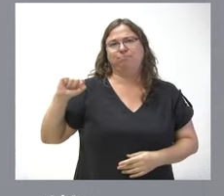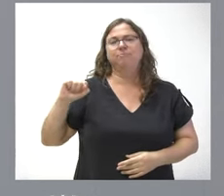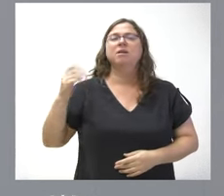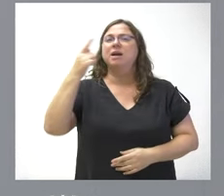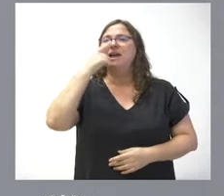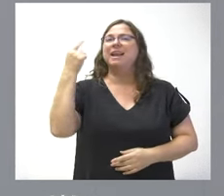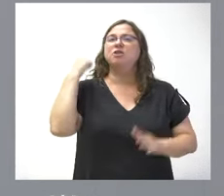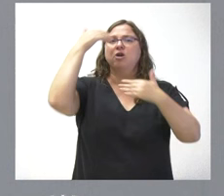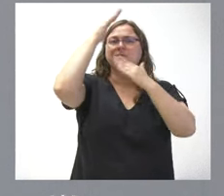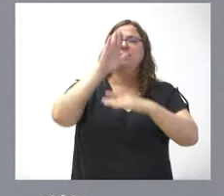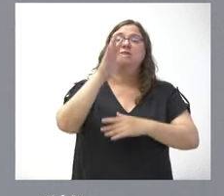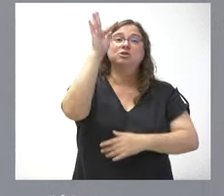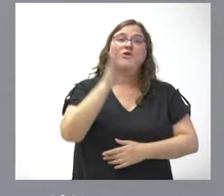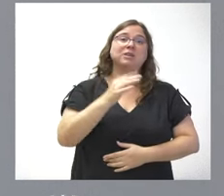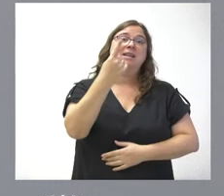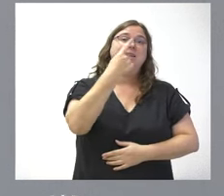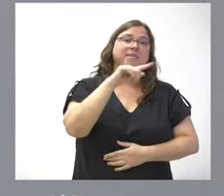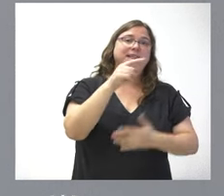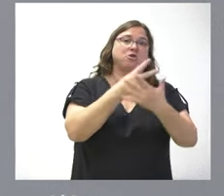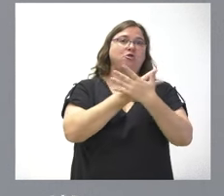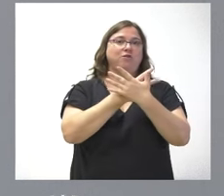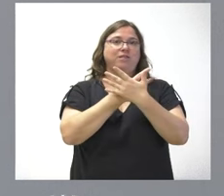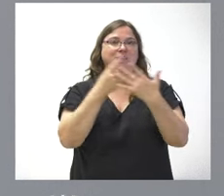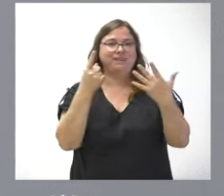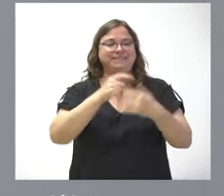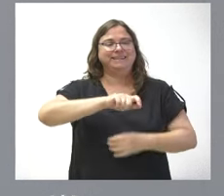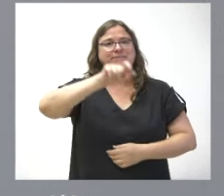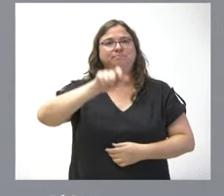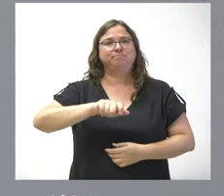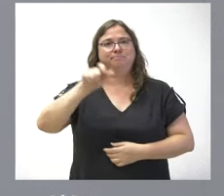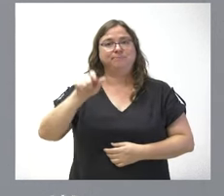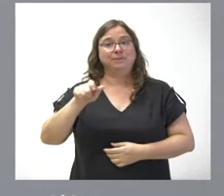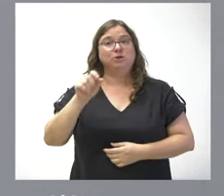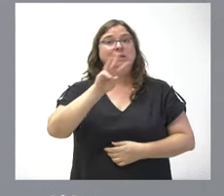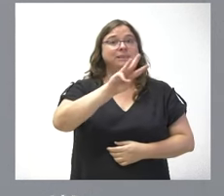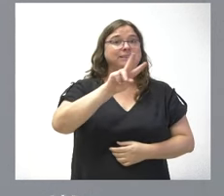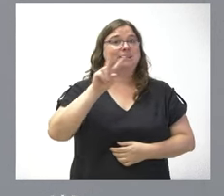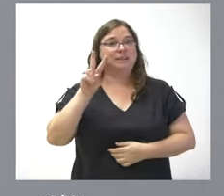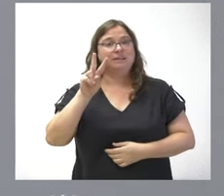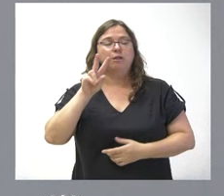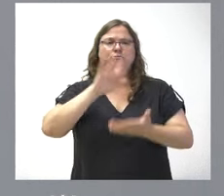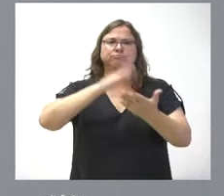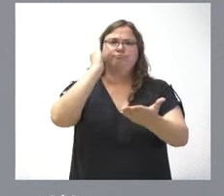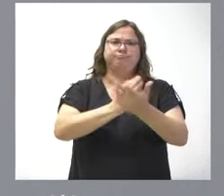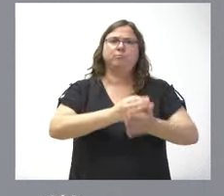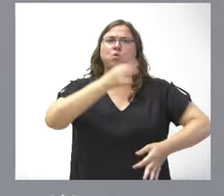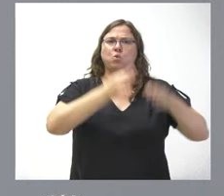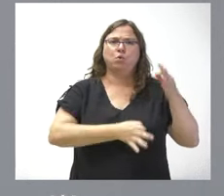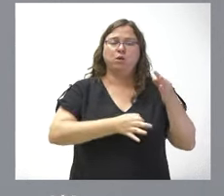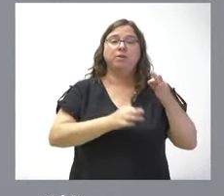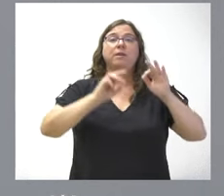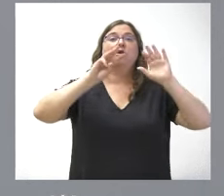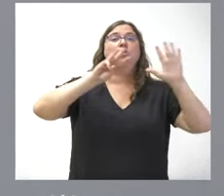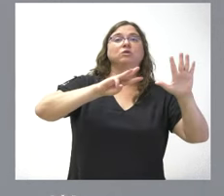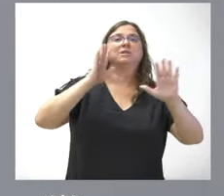Atendió un total de 116 personas de las cuales 32 tenían medidas judiciales y y 84 medidas